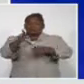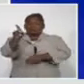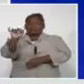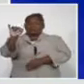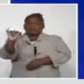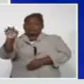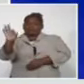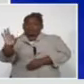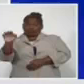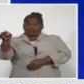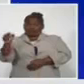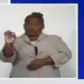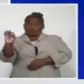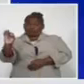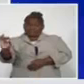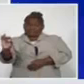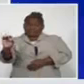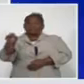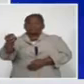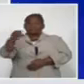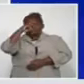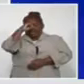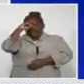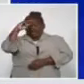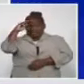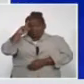168,7, Santi Espíritu